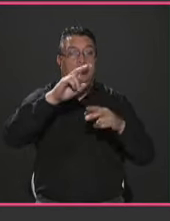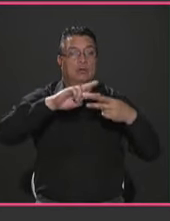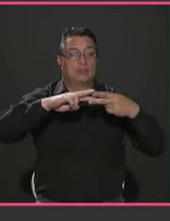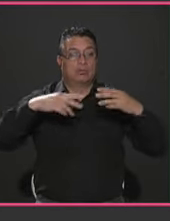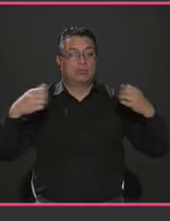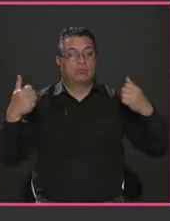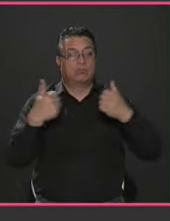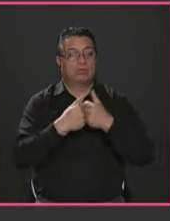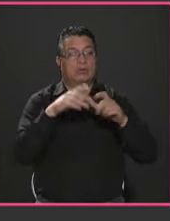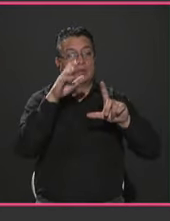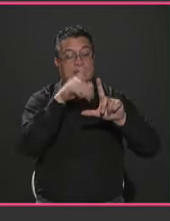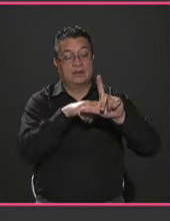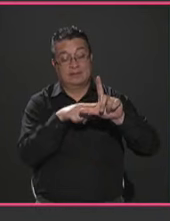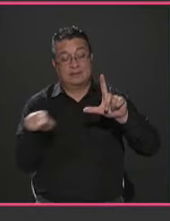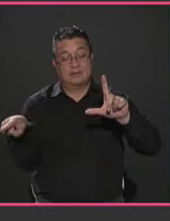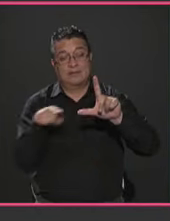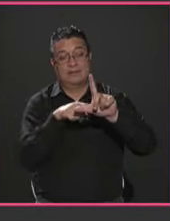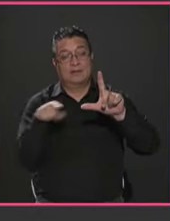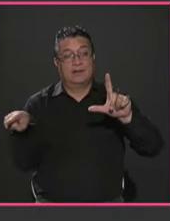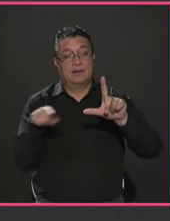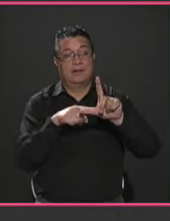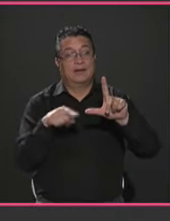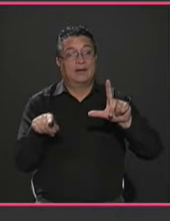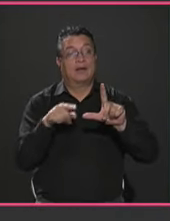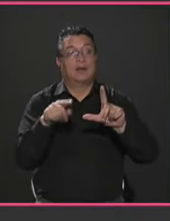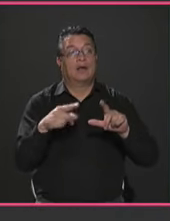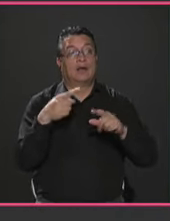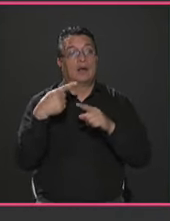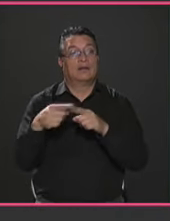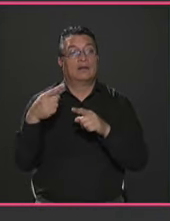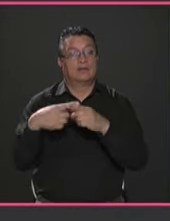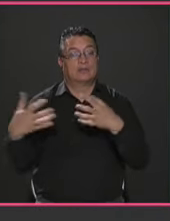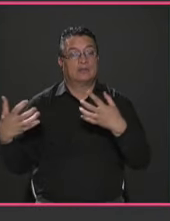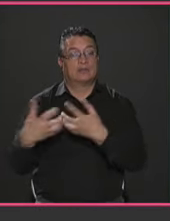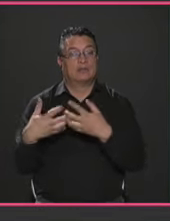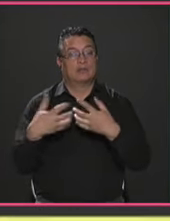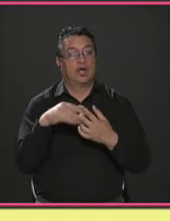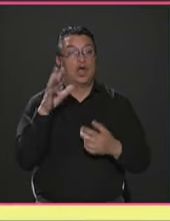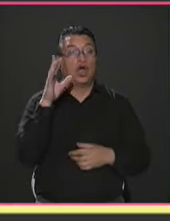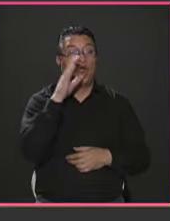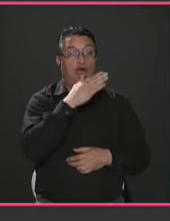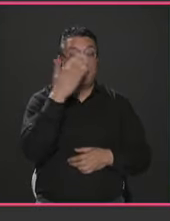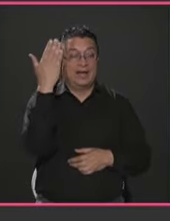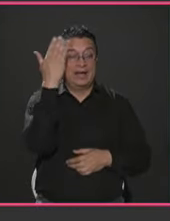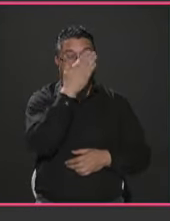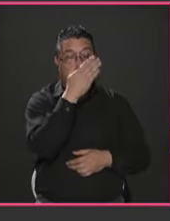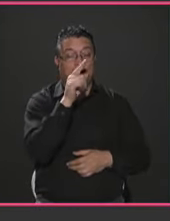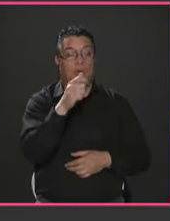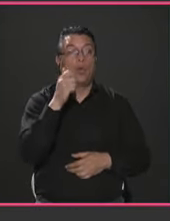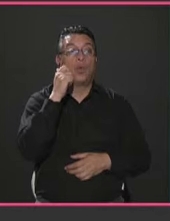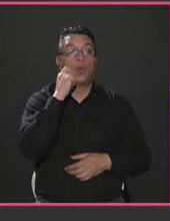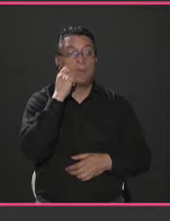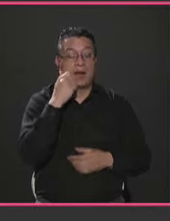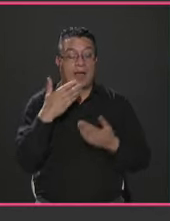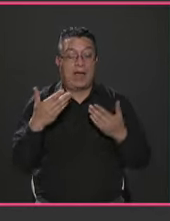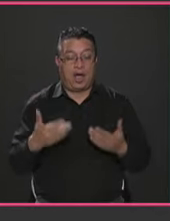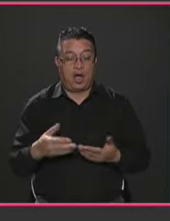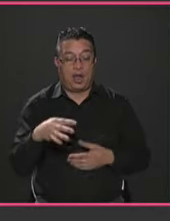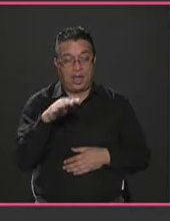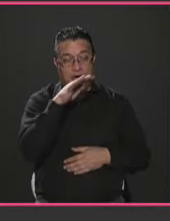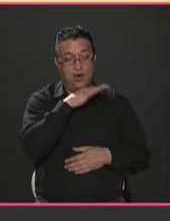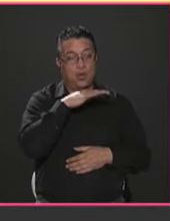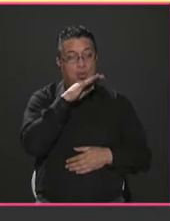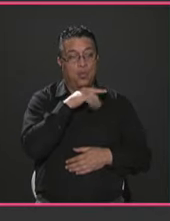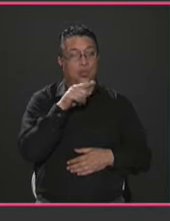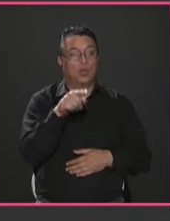ensamblado y en el y en el y en el X tenemos los distintos ensambles en color negro están las referencias humanas actuales que se usan